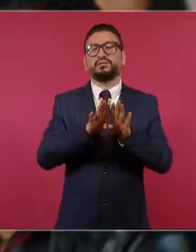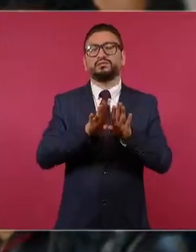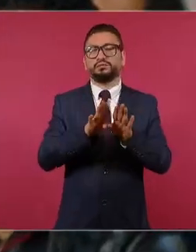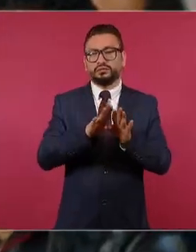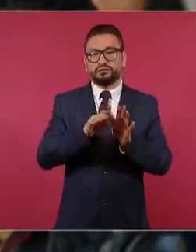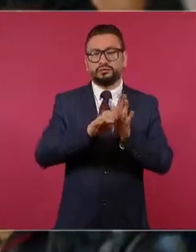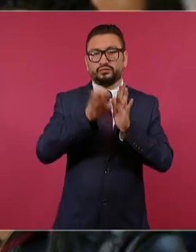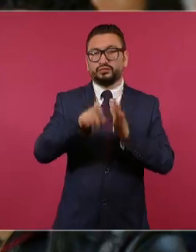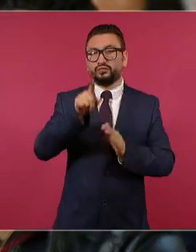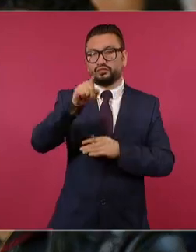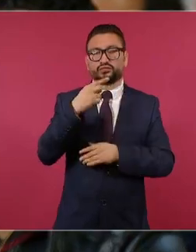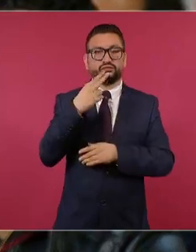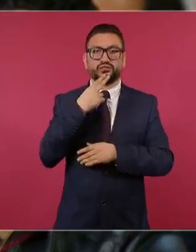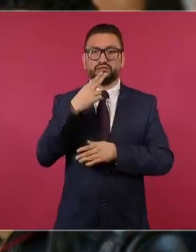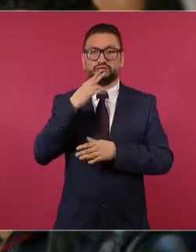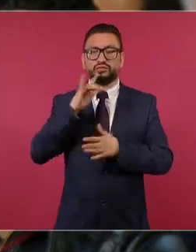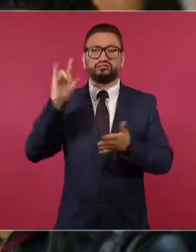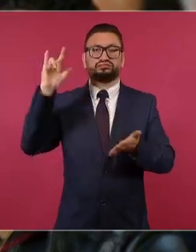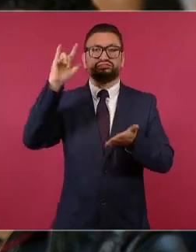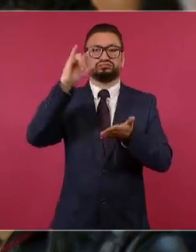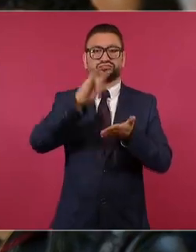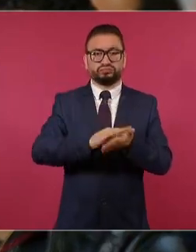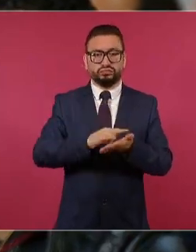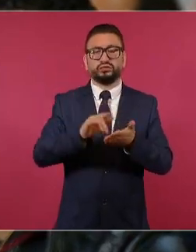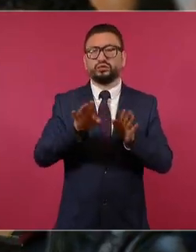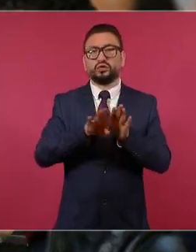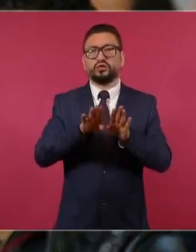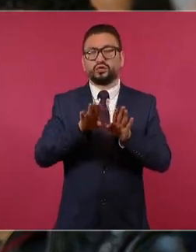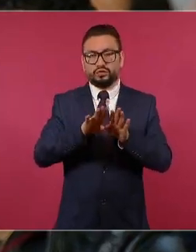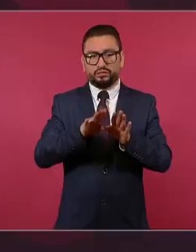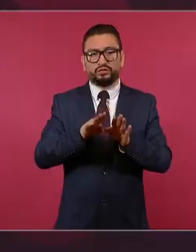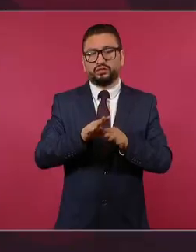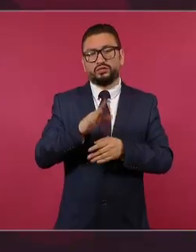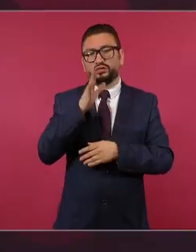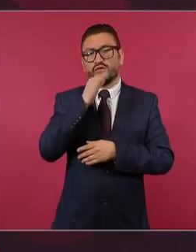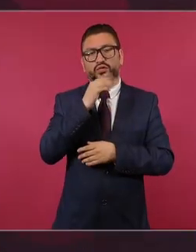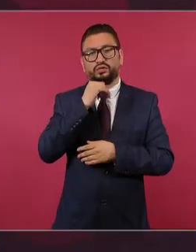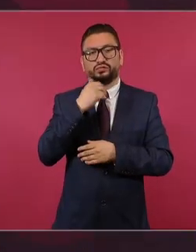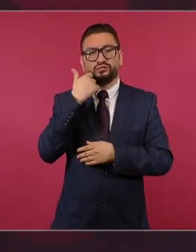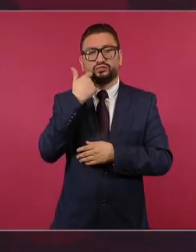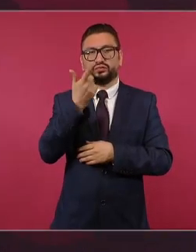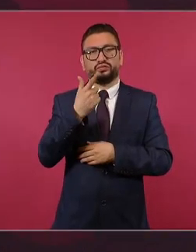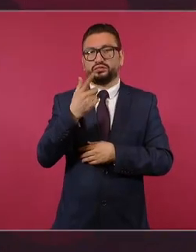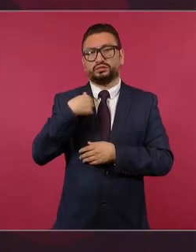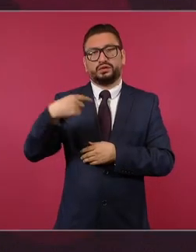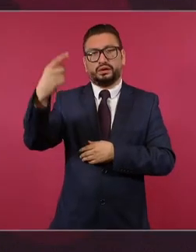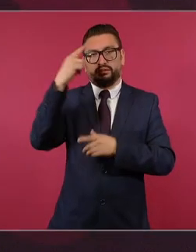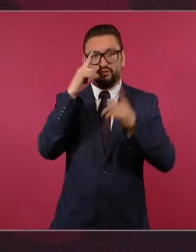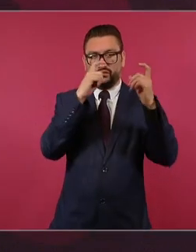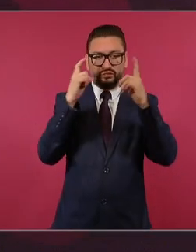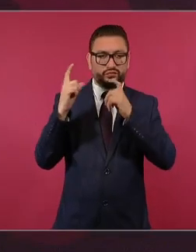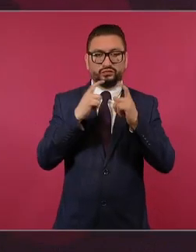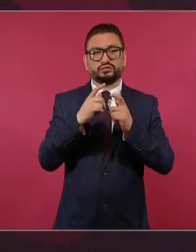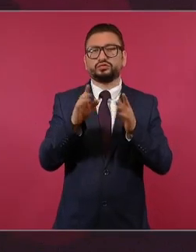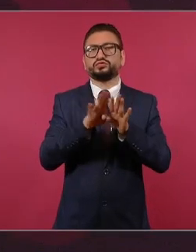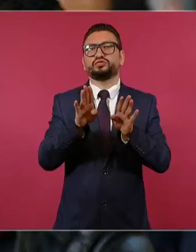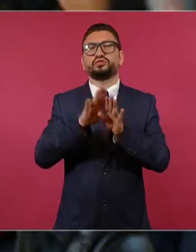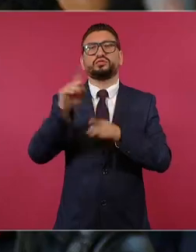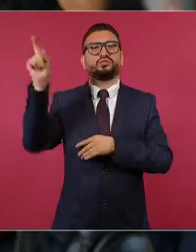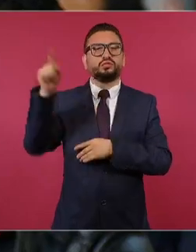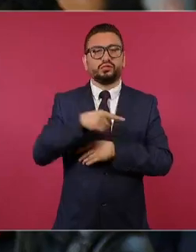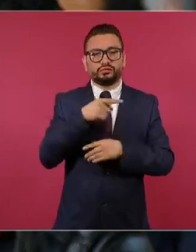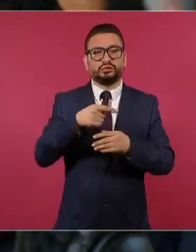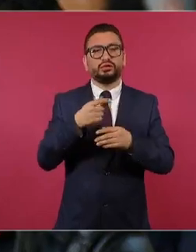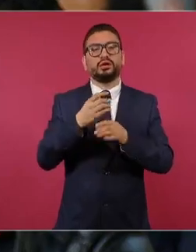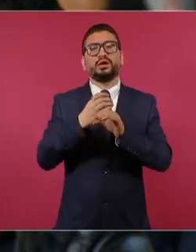decía que no usará vuelos comerciales, seguramente no se lo hará por tierra. No, porque no quiero que me tomen fotos. Pero ¿y entonces cómo lo hará? Por